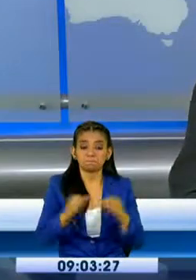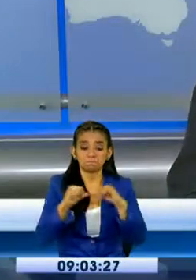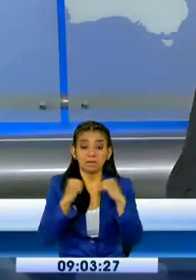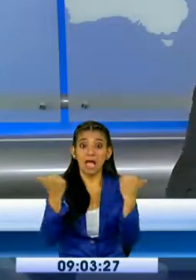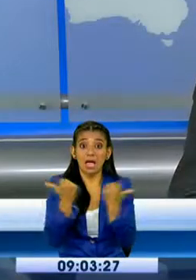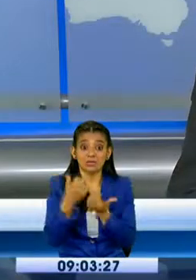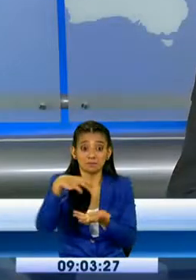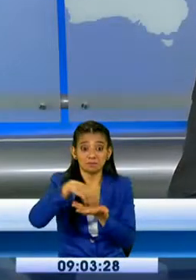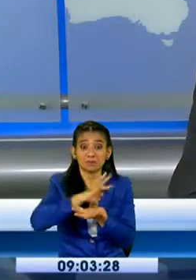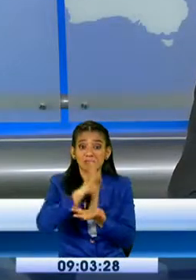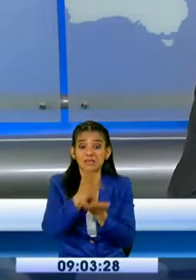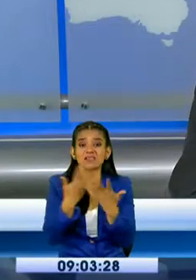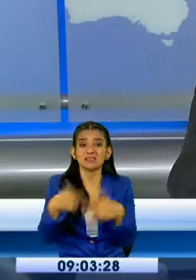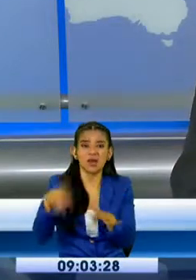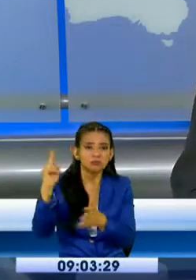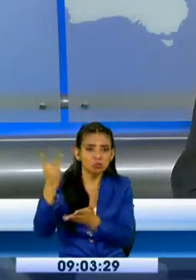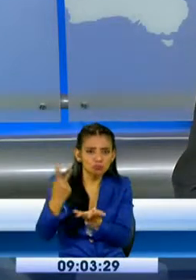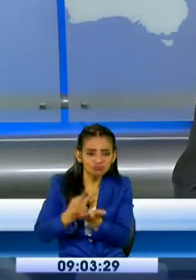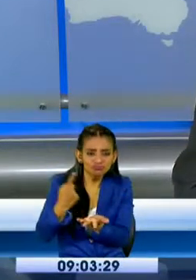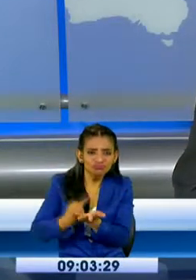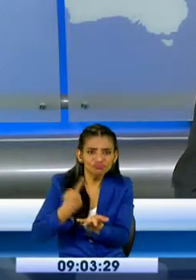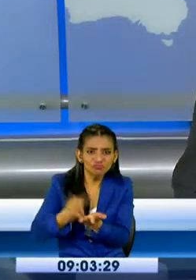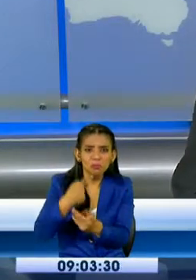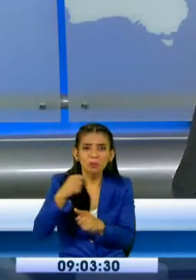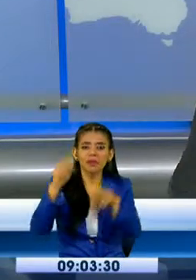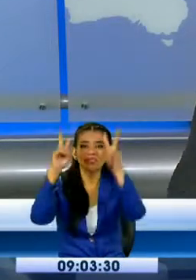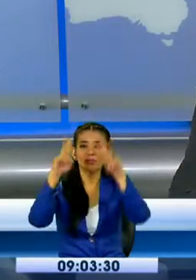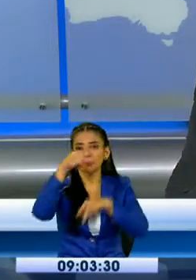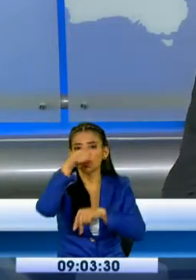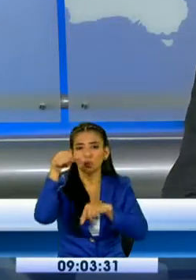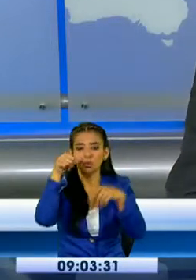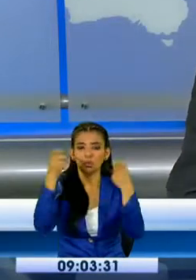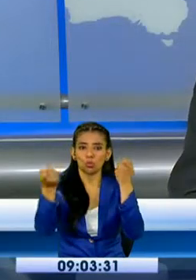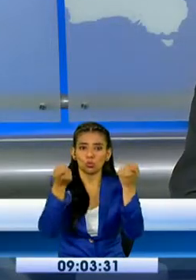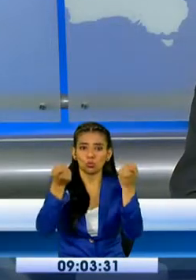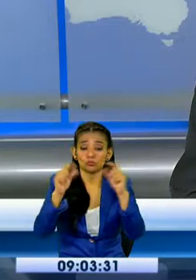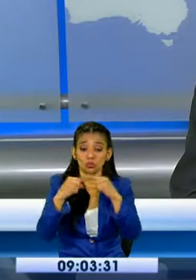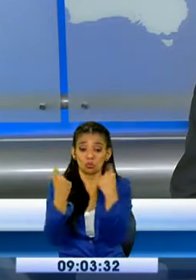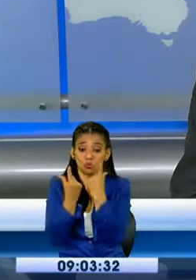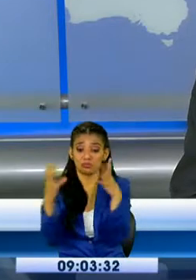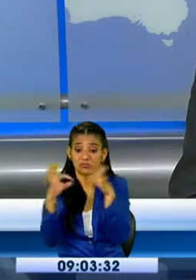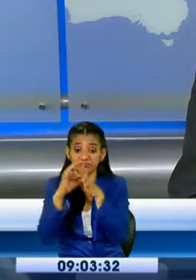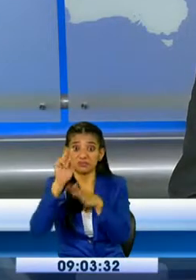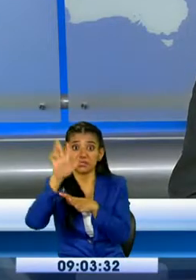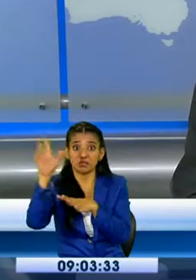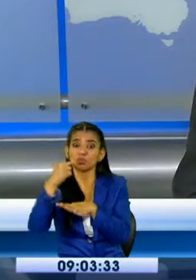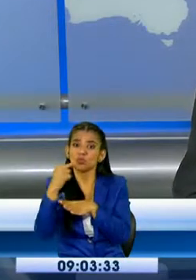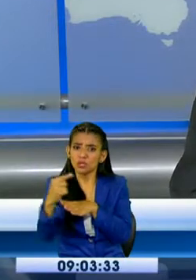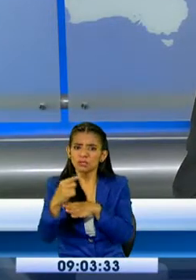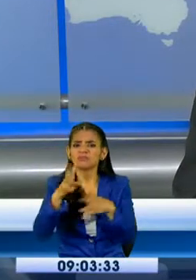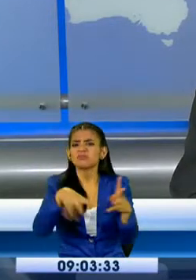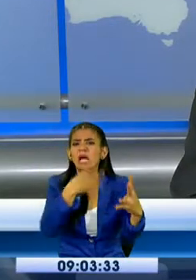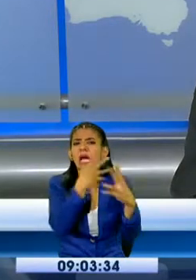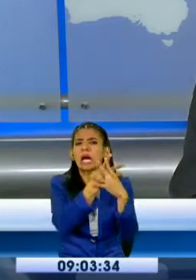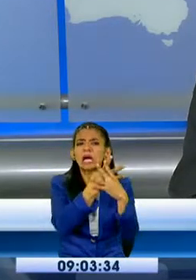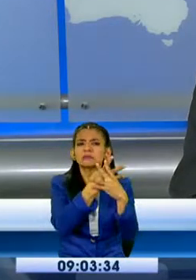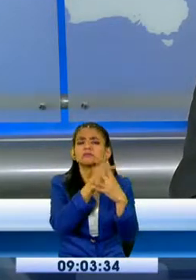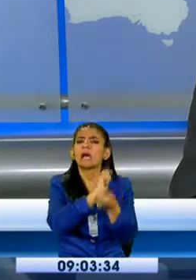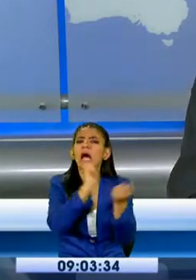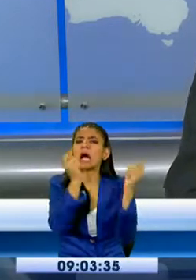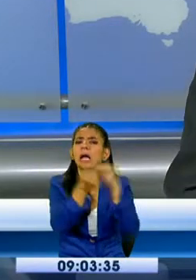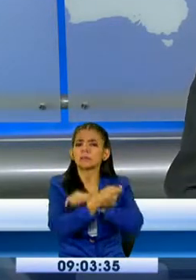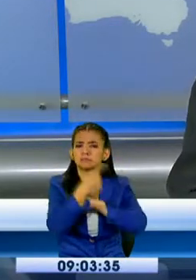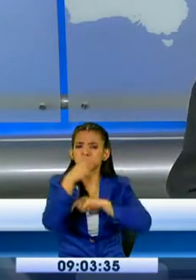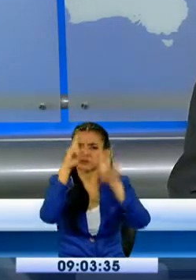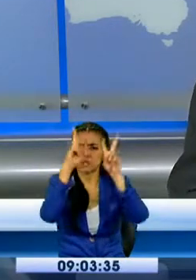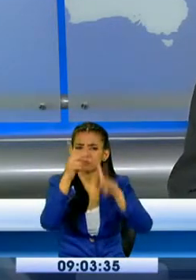inició el segundo debate de la ley de lucha contra las drogas. La bancada de Alianza País busca modificar las penas que se imponen para el microtráfico.